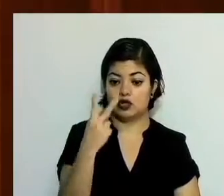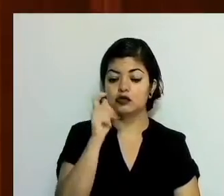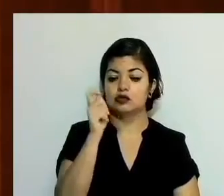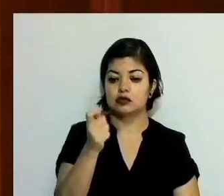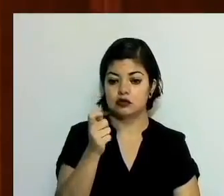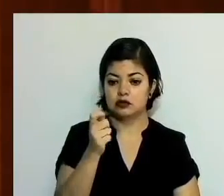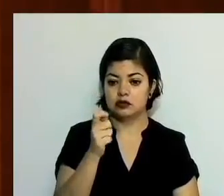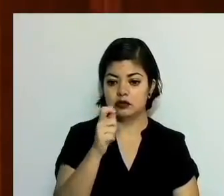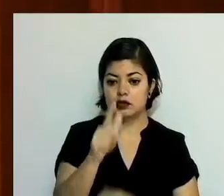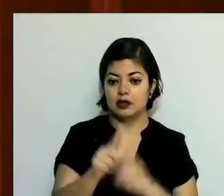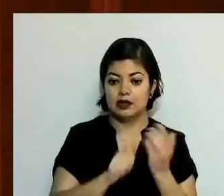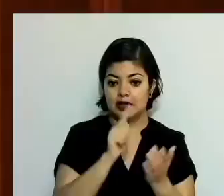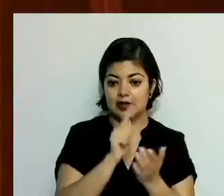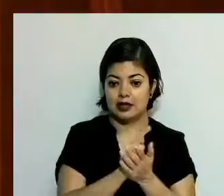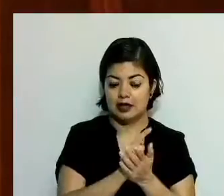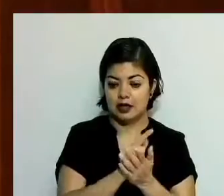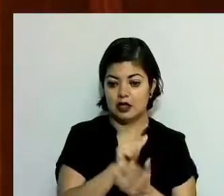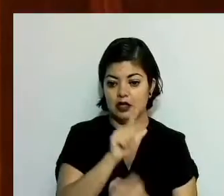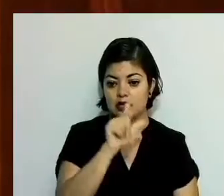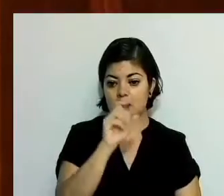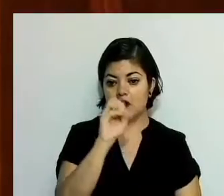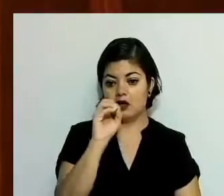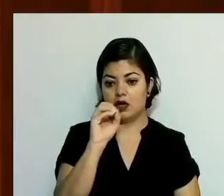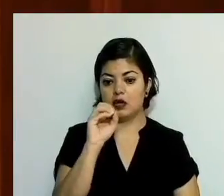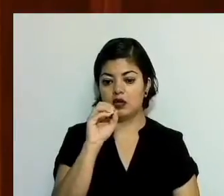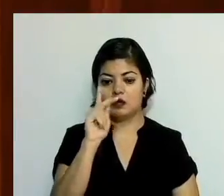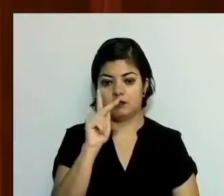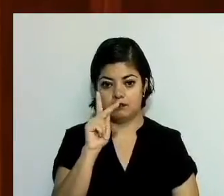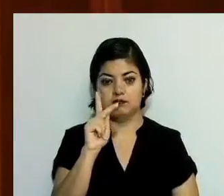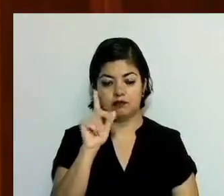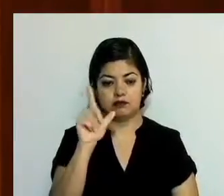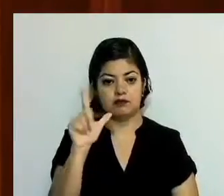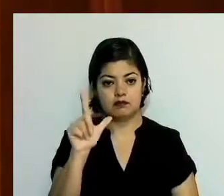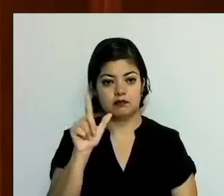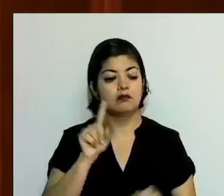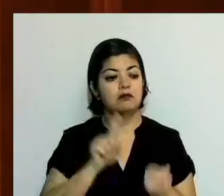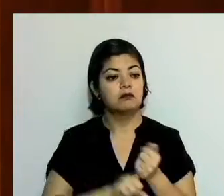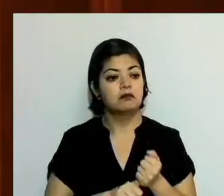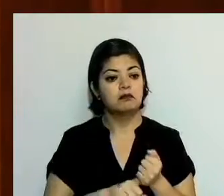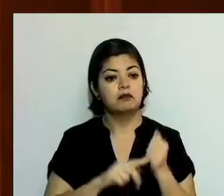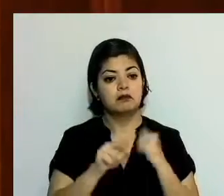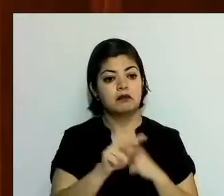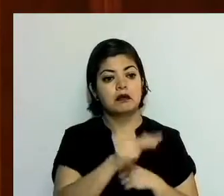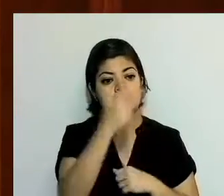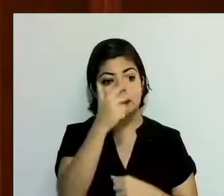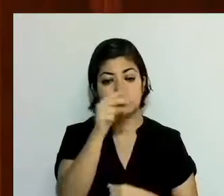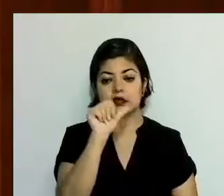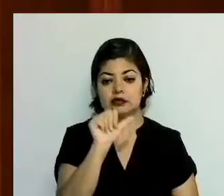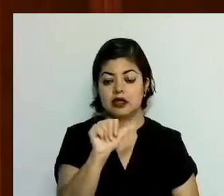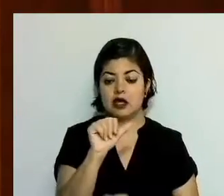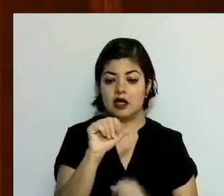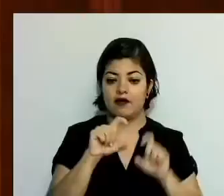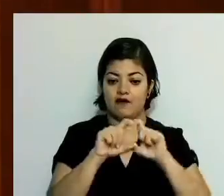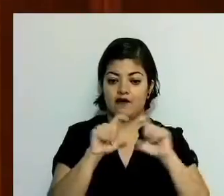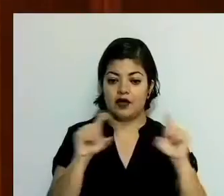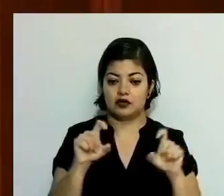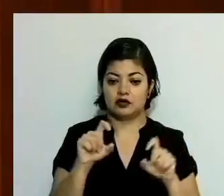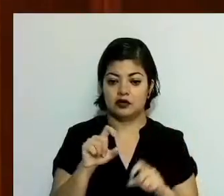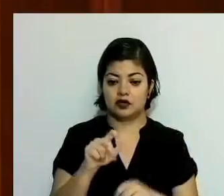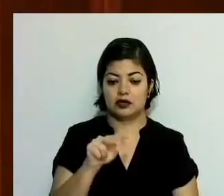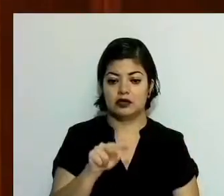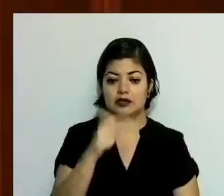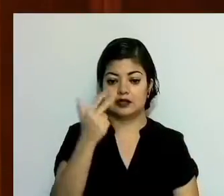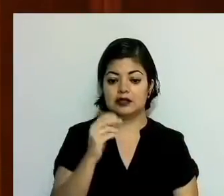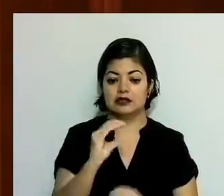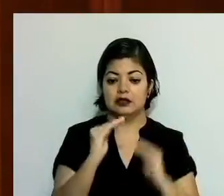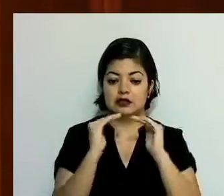del Poder Legislativo, en relación con lo previsto en los artículos 13A, fracción 13ª, inciso